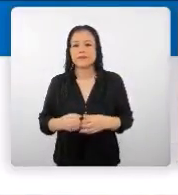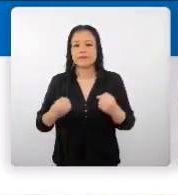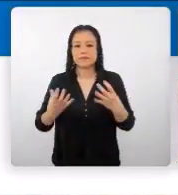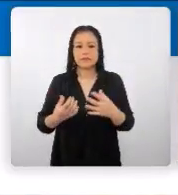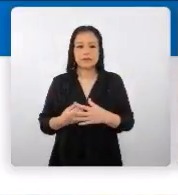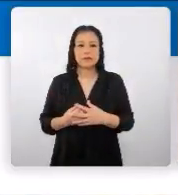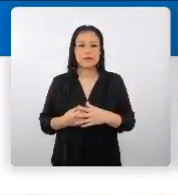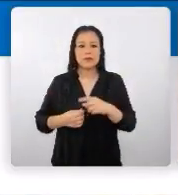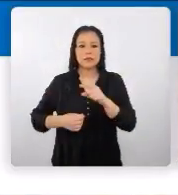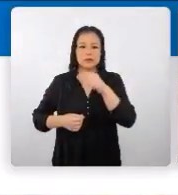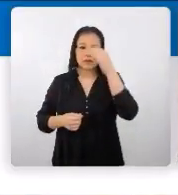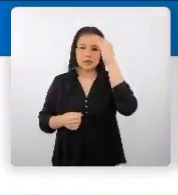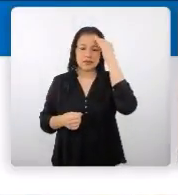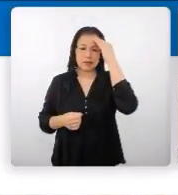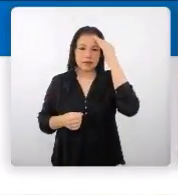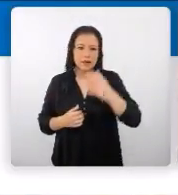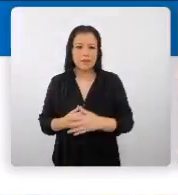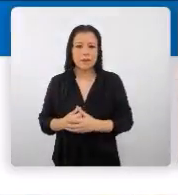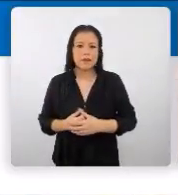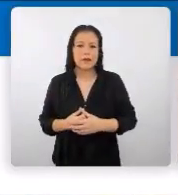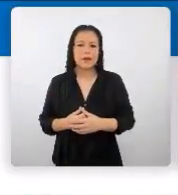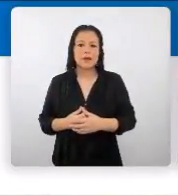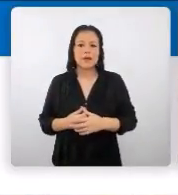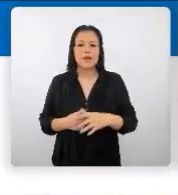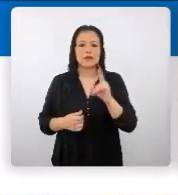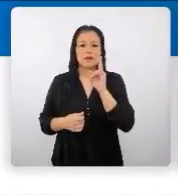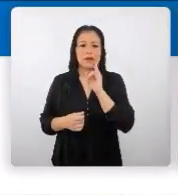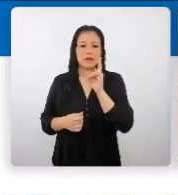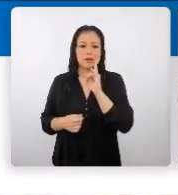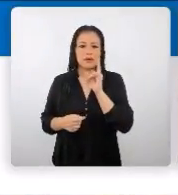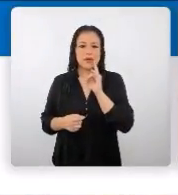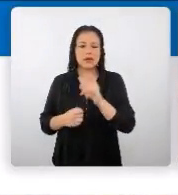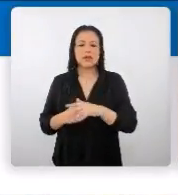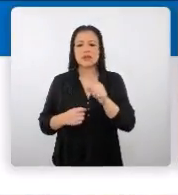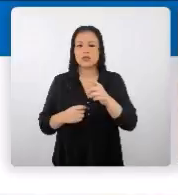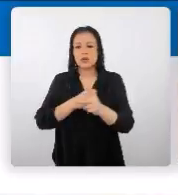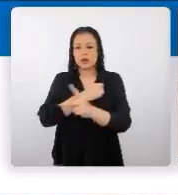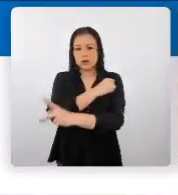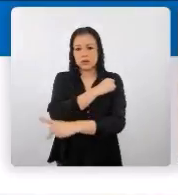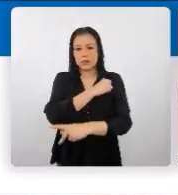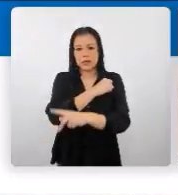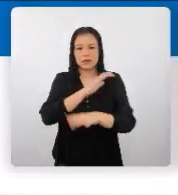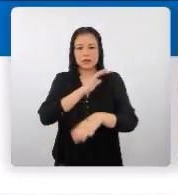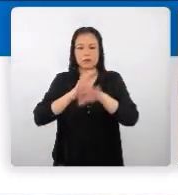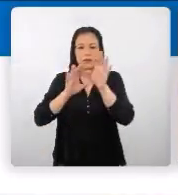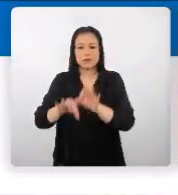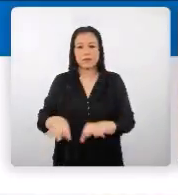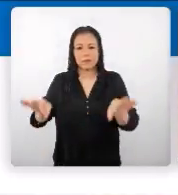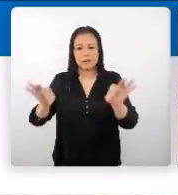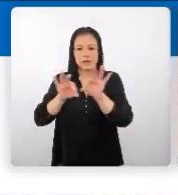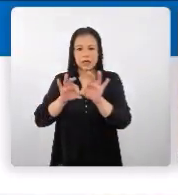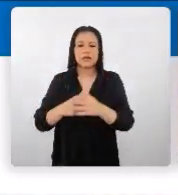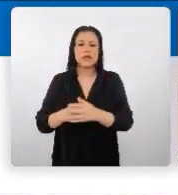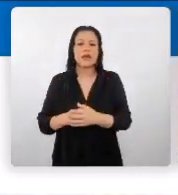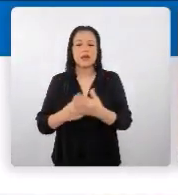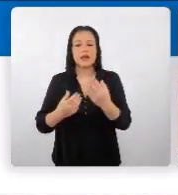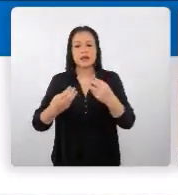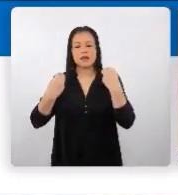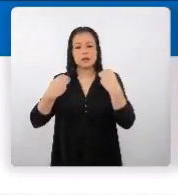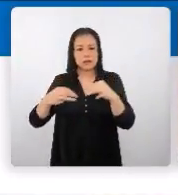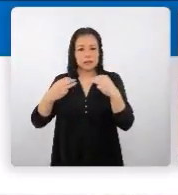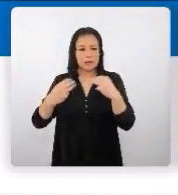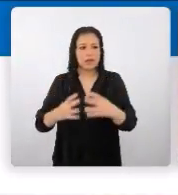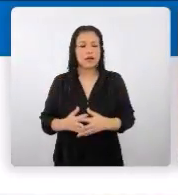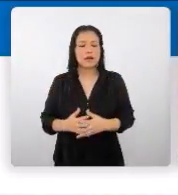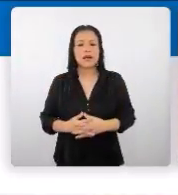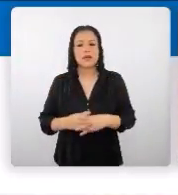Bueno, como ustedes saben, Estados Unidos es uno de los países más importantes dentro del mercado